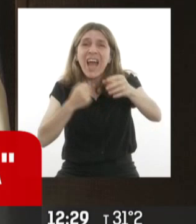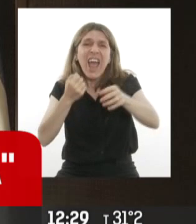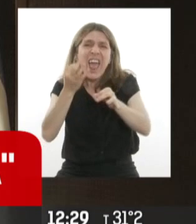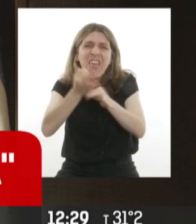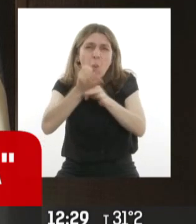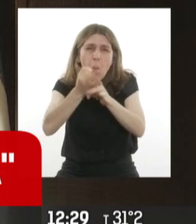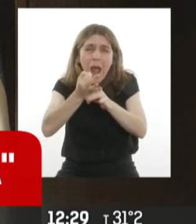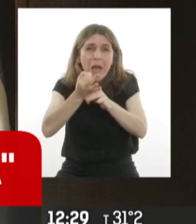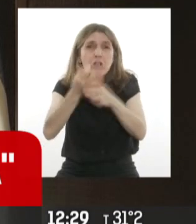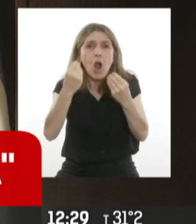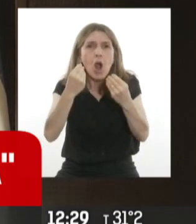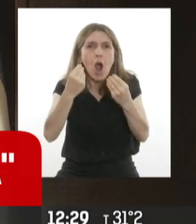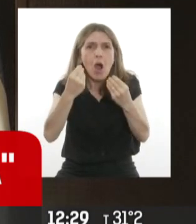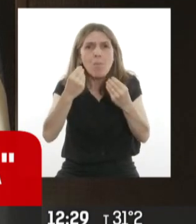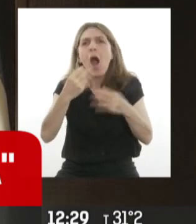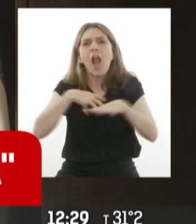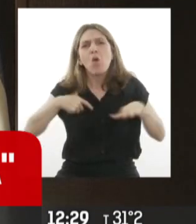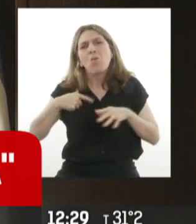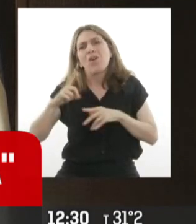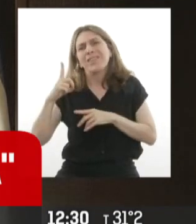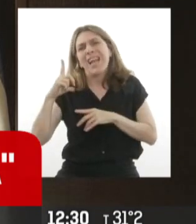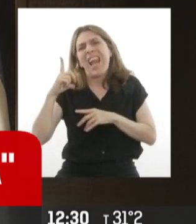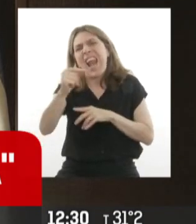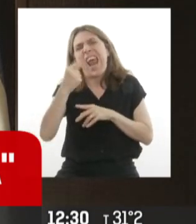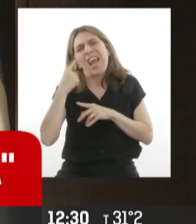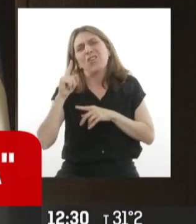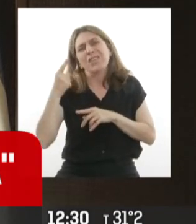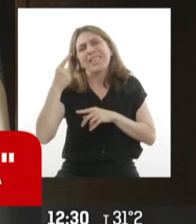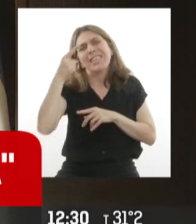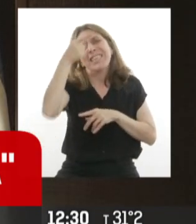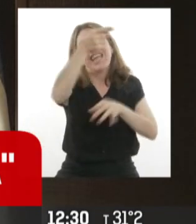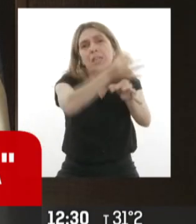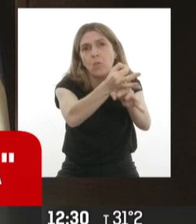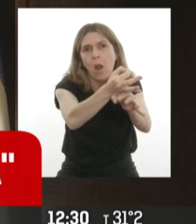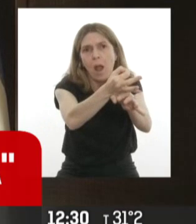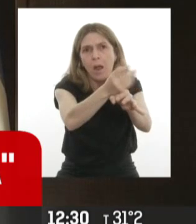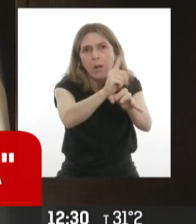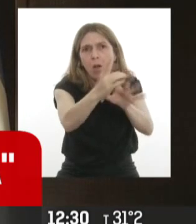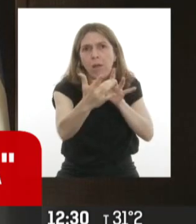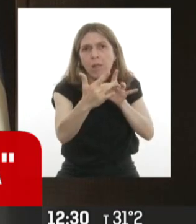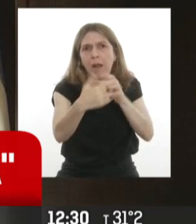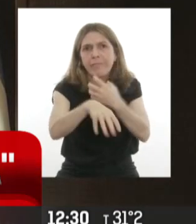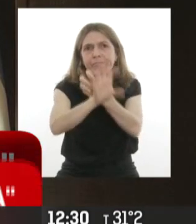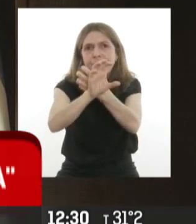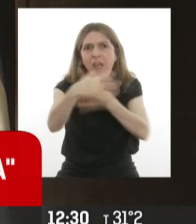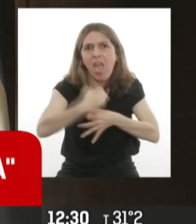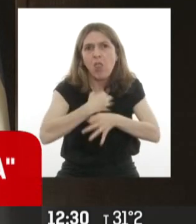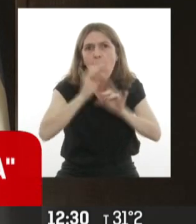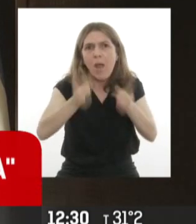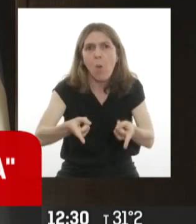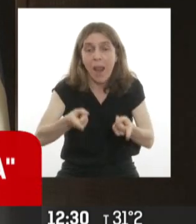hacer que el alumno tenga que viajar kilómetros para poder educarse. Y en el Gran Buenos Aires, sin ir más